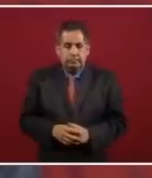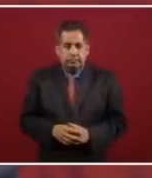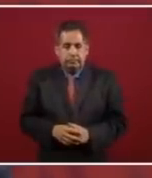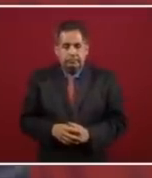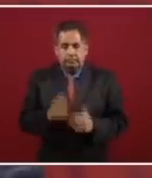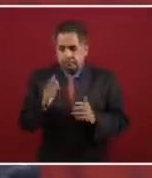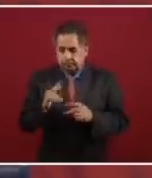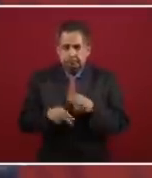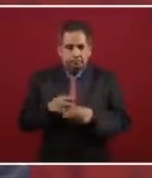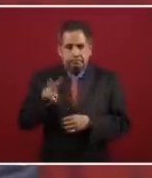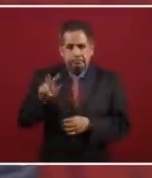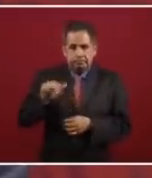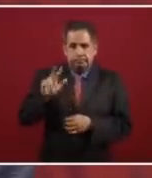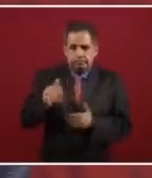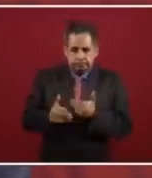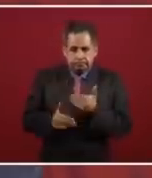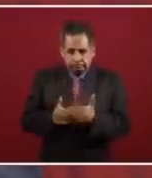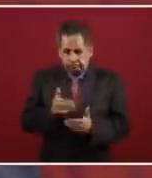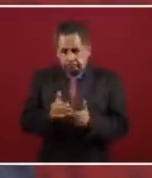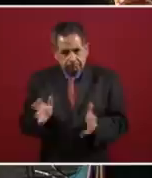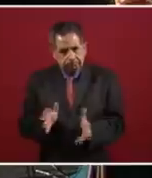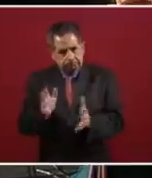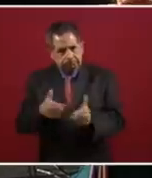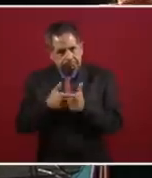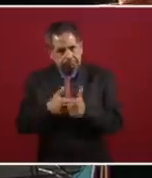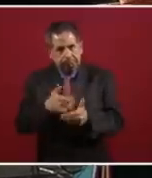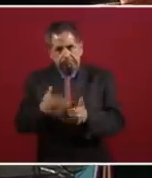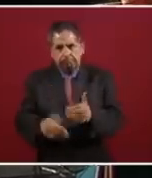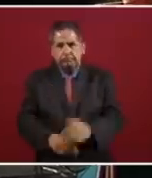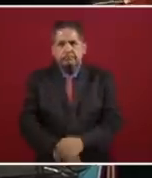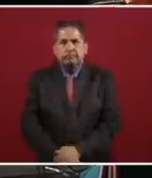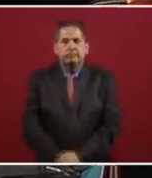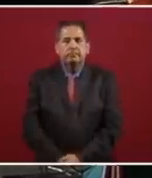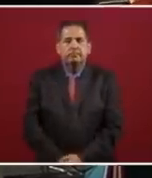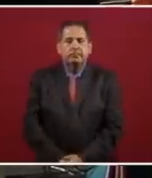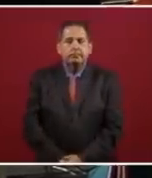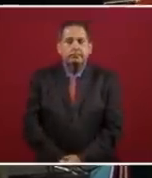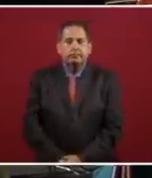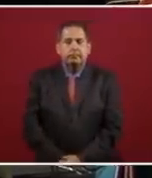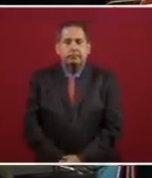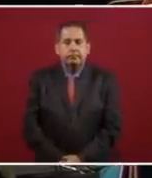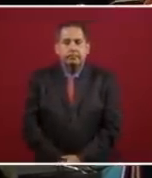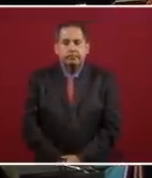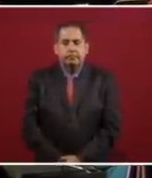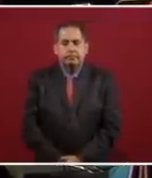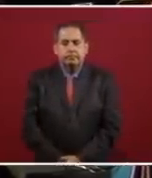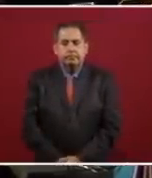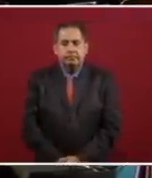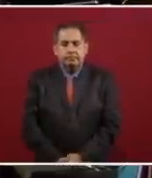Pero ahí vamos, poco a poco, y hay que seguir trabajando. Una,